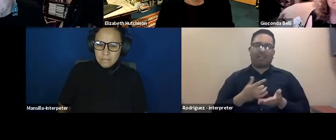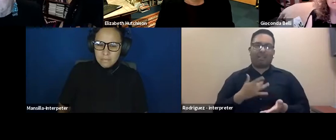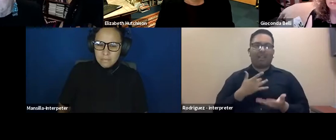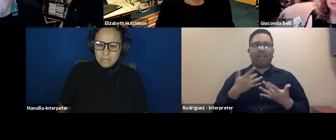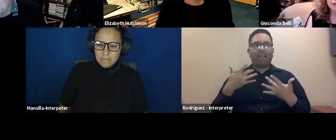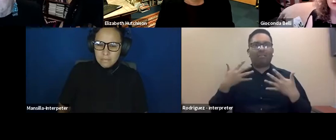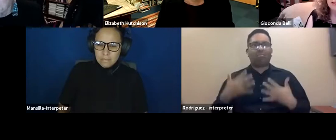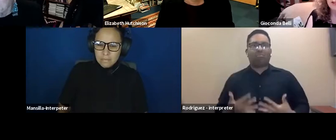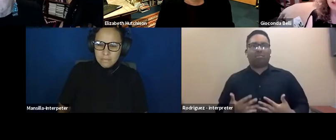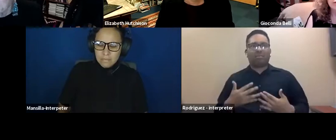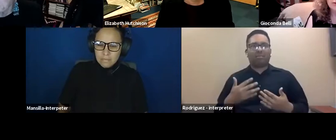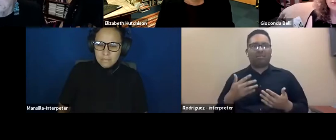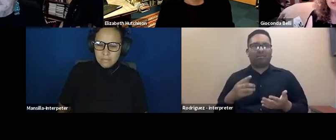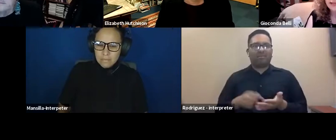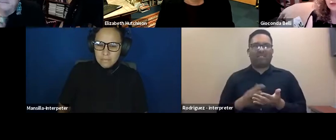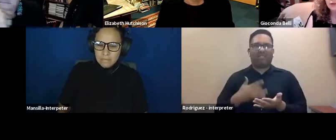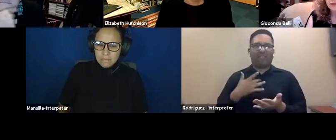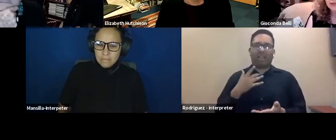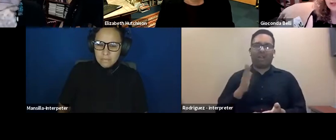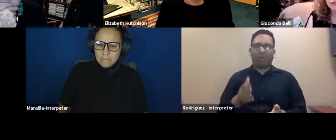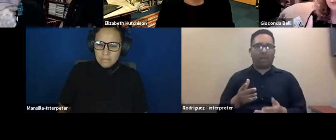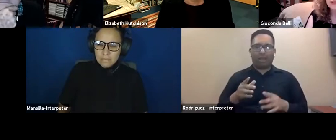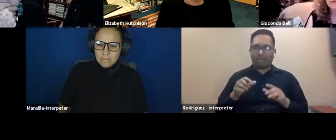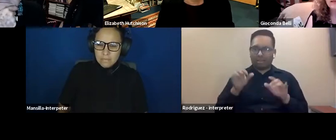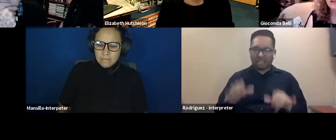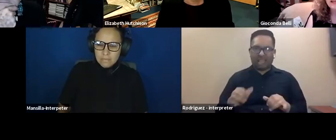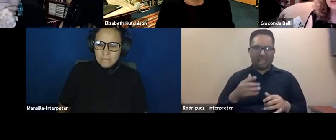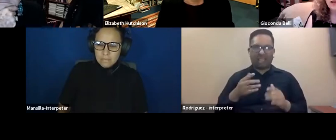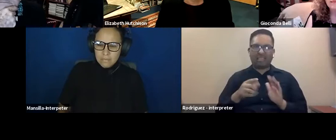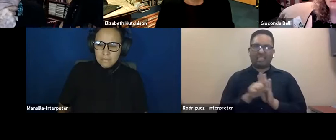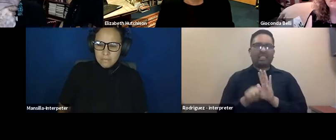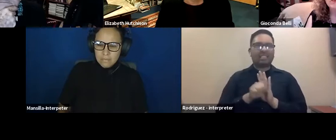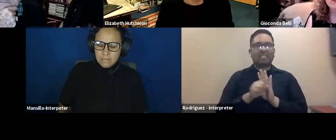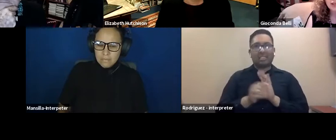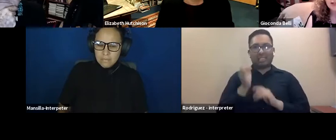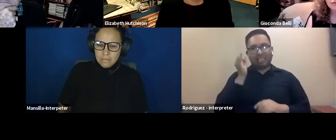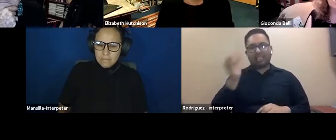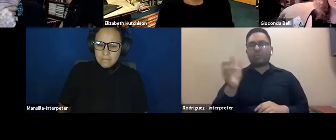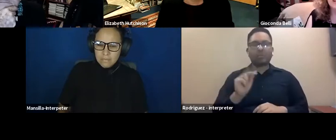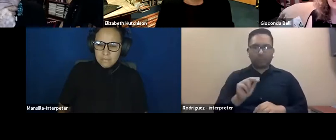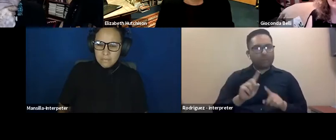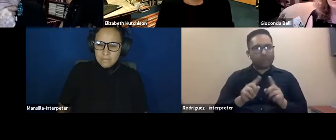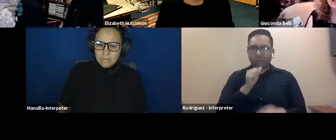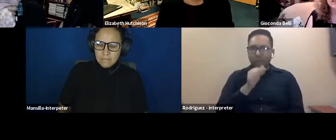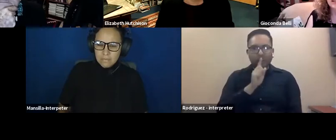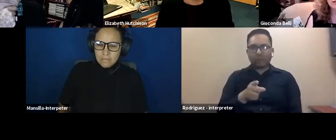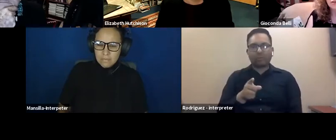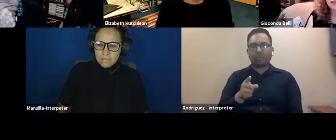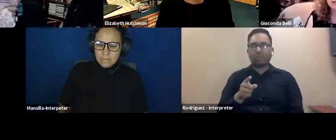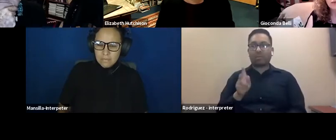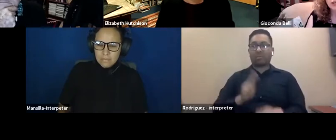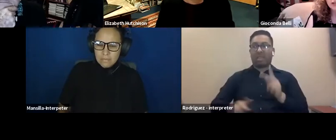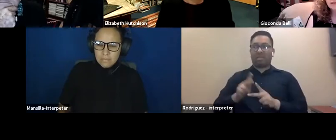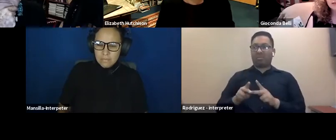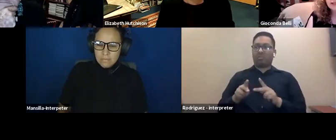me parece que esto va a ser eterno, pero no es cierto, no es cierto, porque los mis, las mismas personas no son eternas, o sea, Daniel